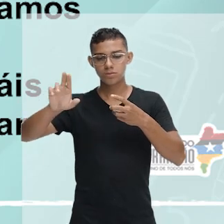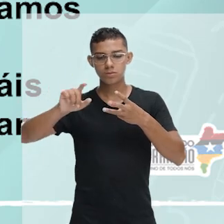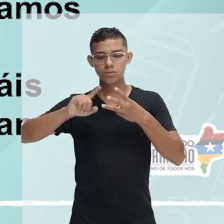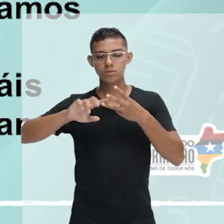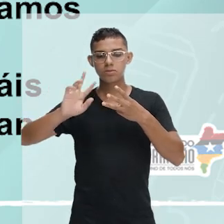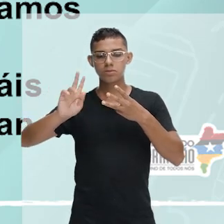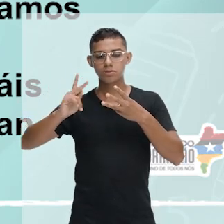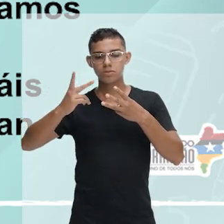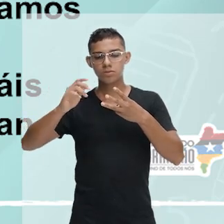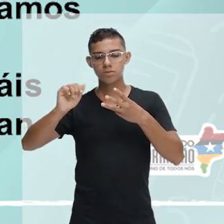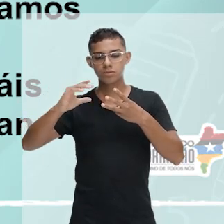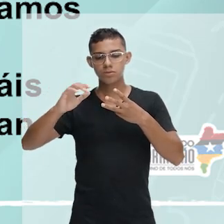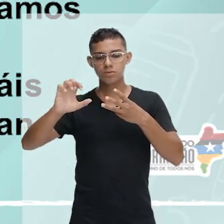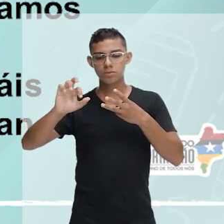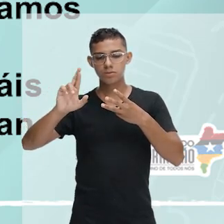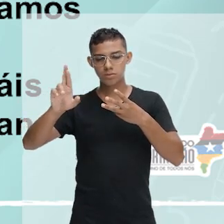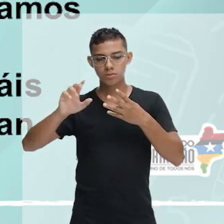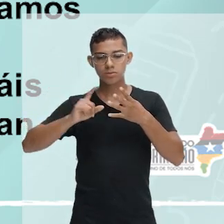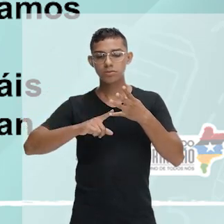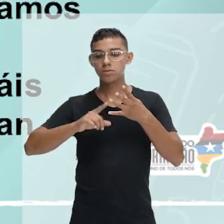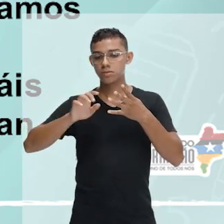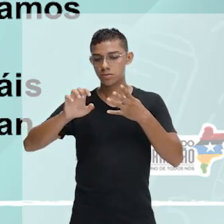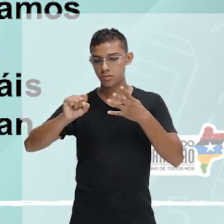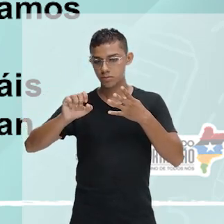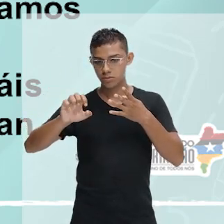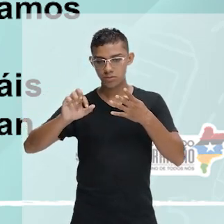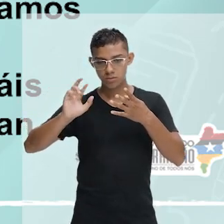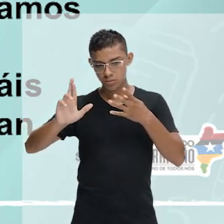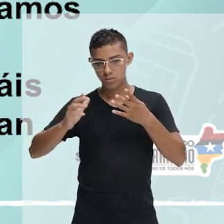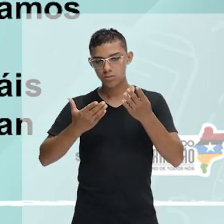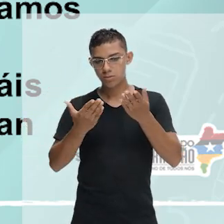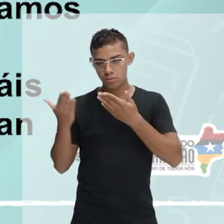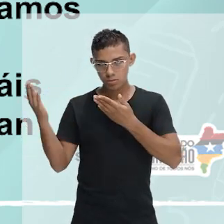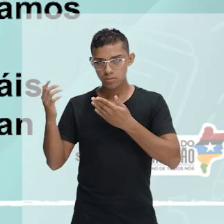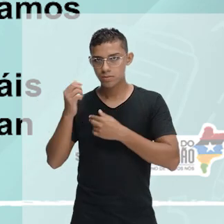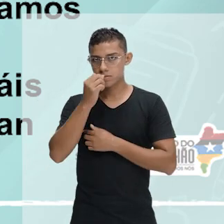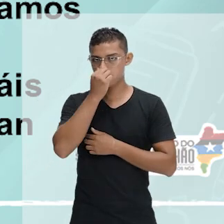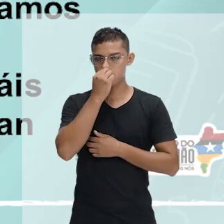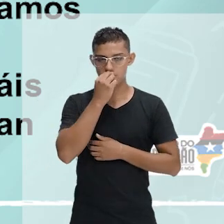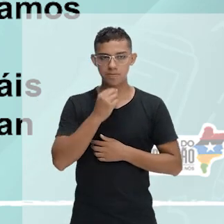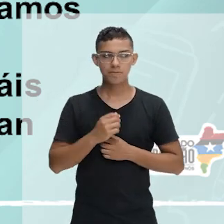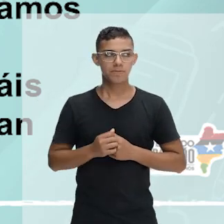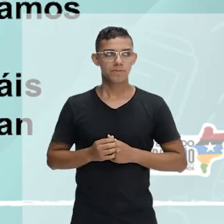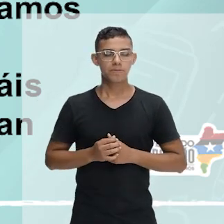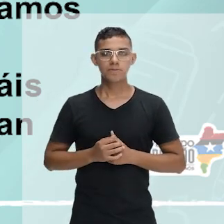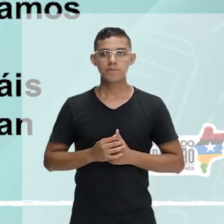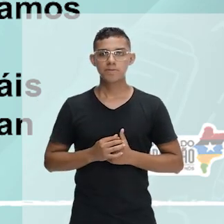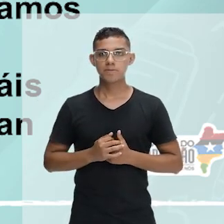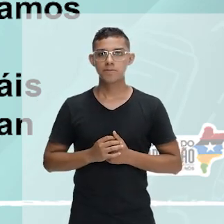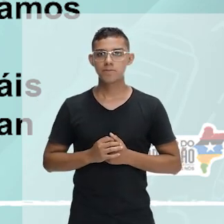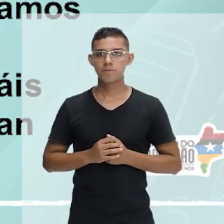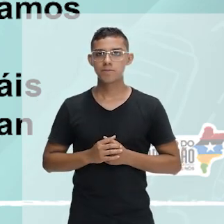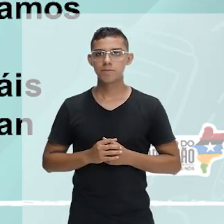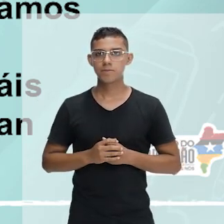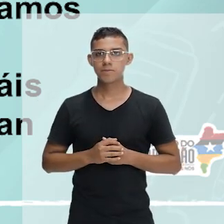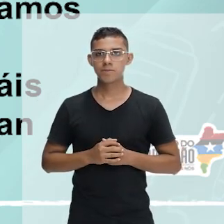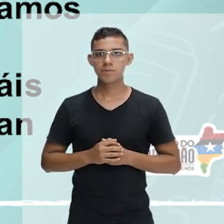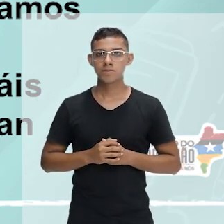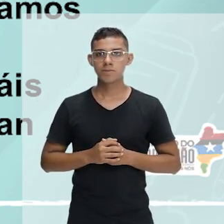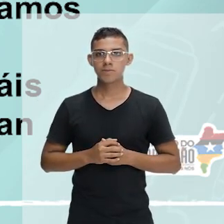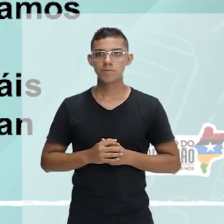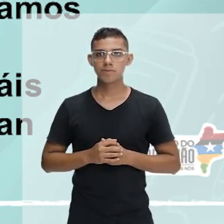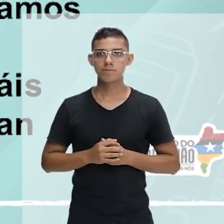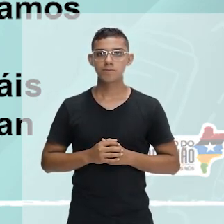estuviera, tú estuvieras, él estuviera, nosotros estuviéramos, vosotros